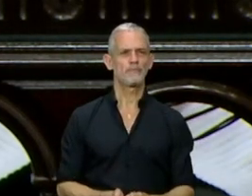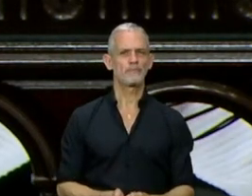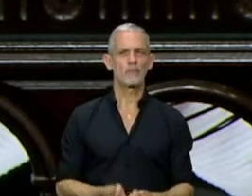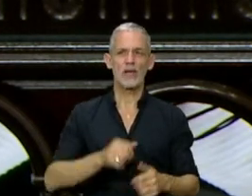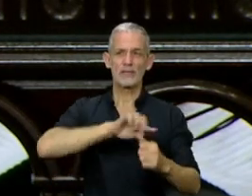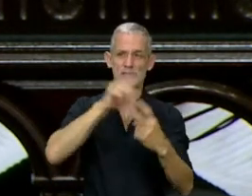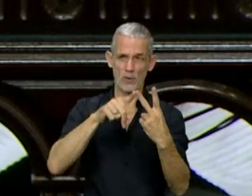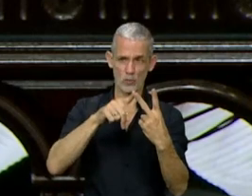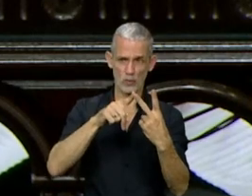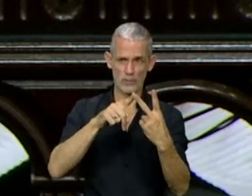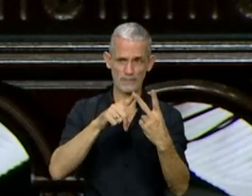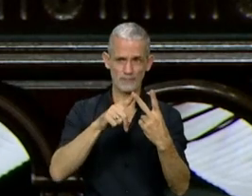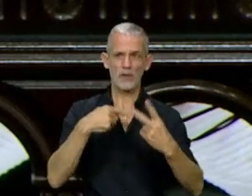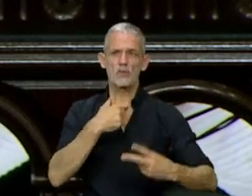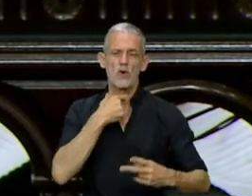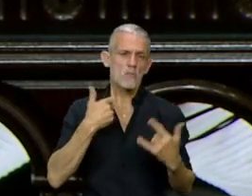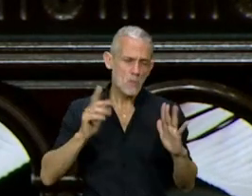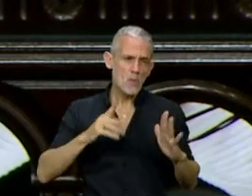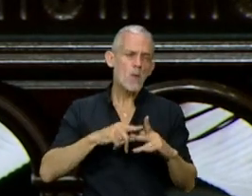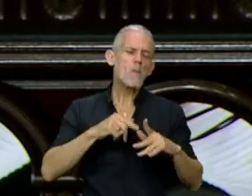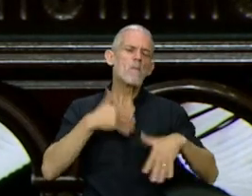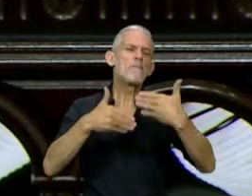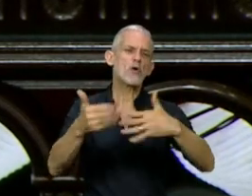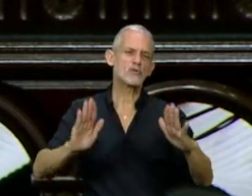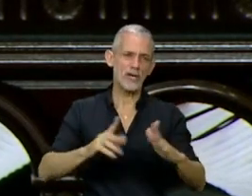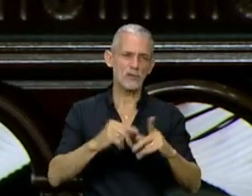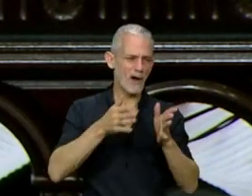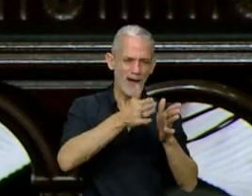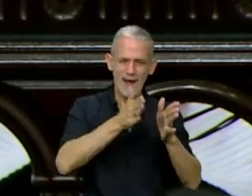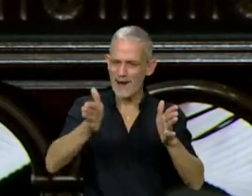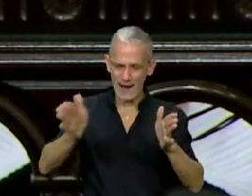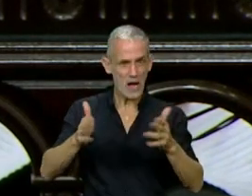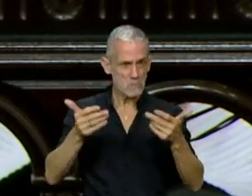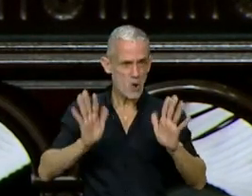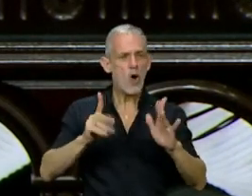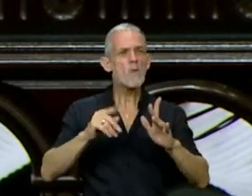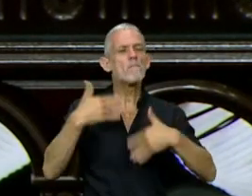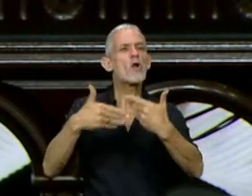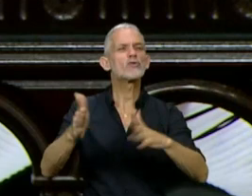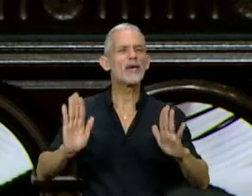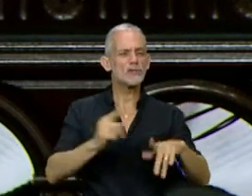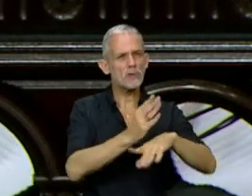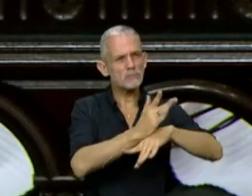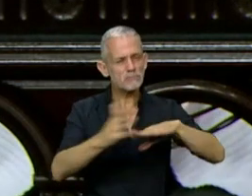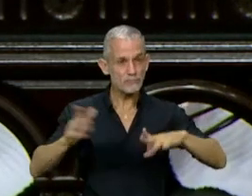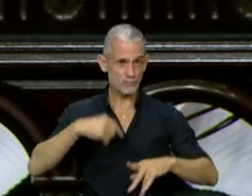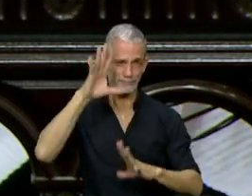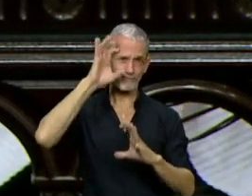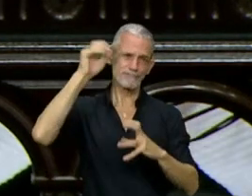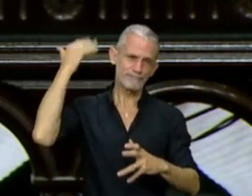En segundo lugar, yo quiero reivindicar el proceso, no solamente la orientación, porque muchas veces, yo recuerdo con